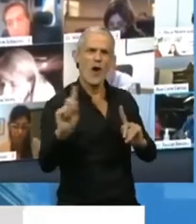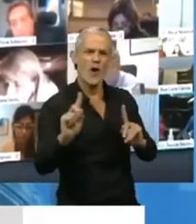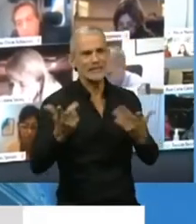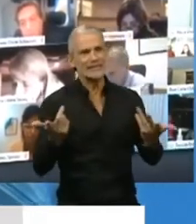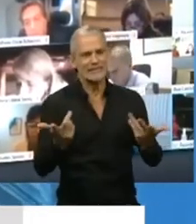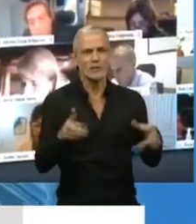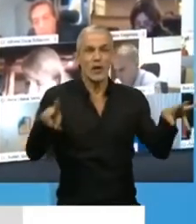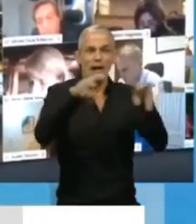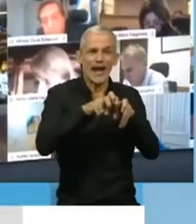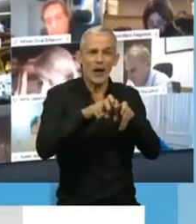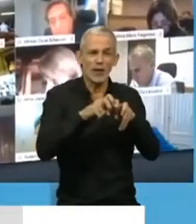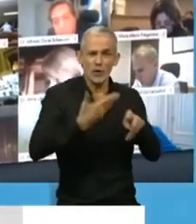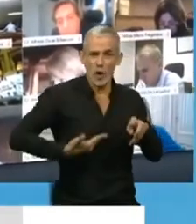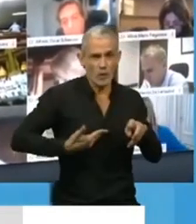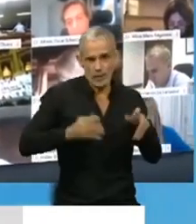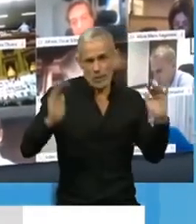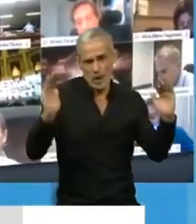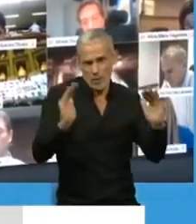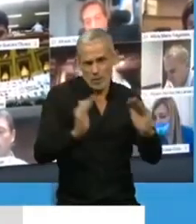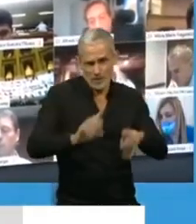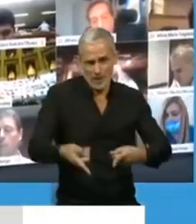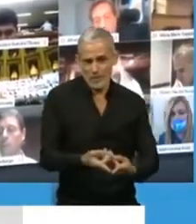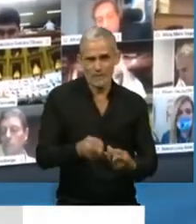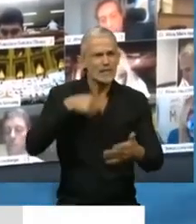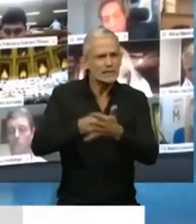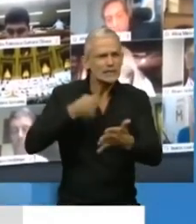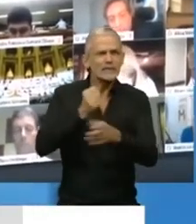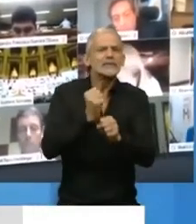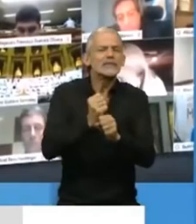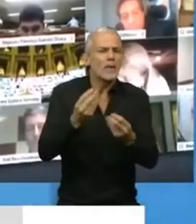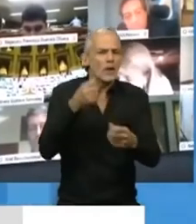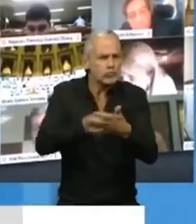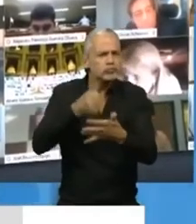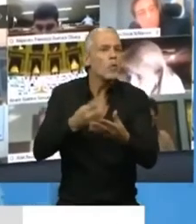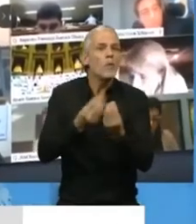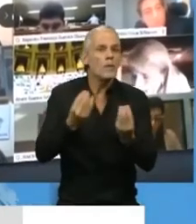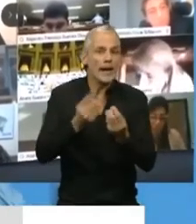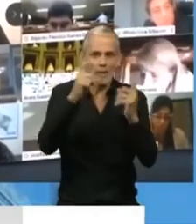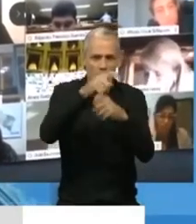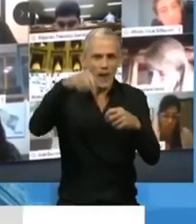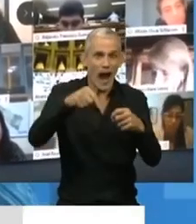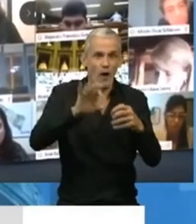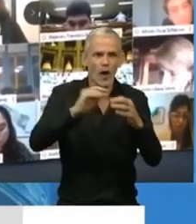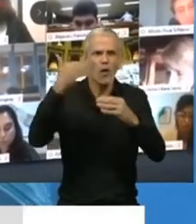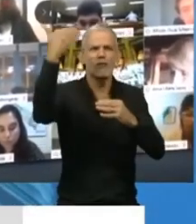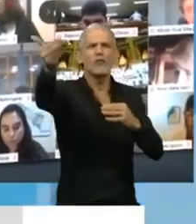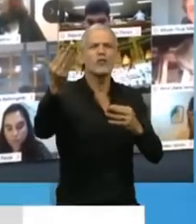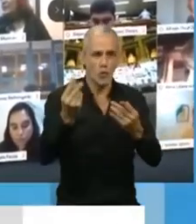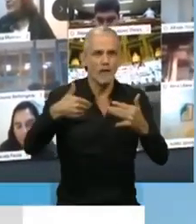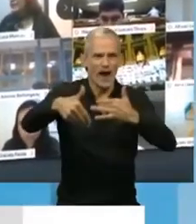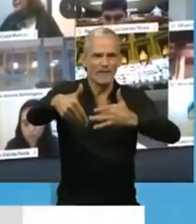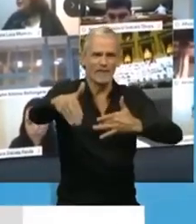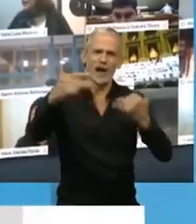propio fisco. Creemos que tenemos que seguir trabajando intensamente en las distintas problemáticas que en el presente y en el futuro cercano se